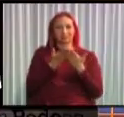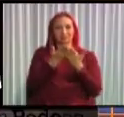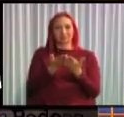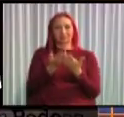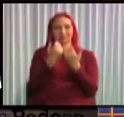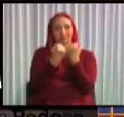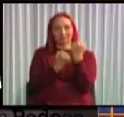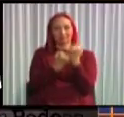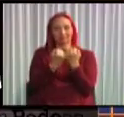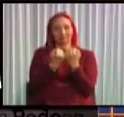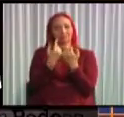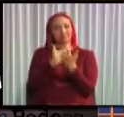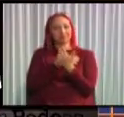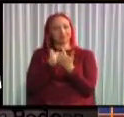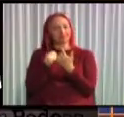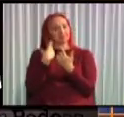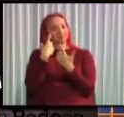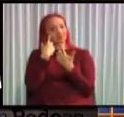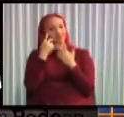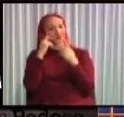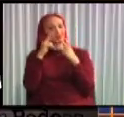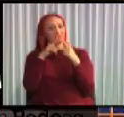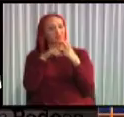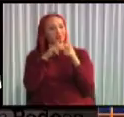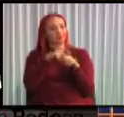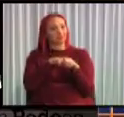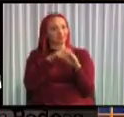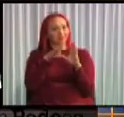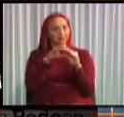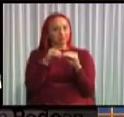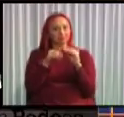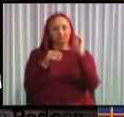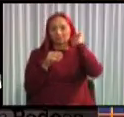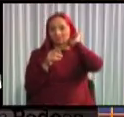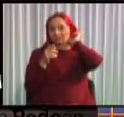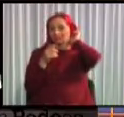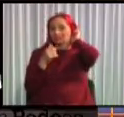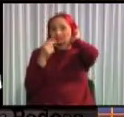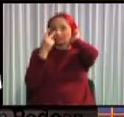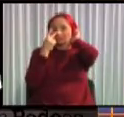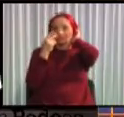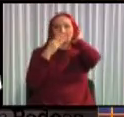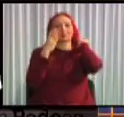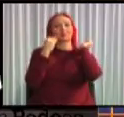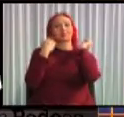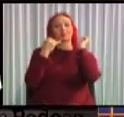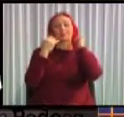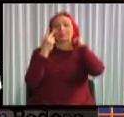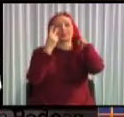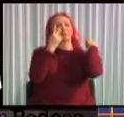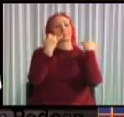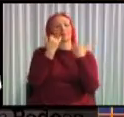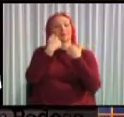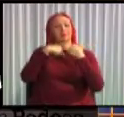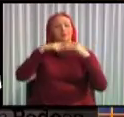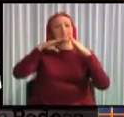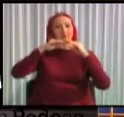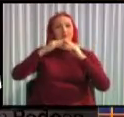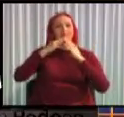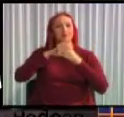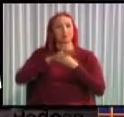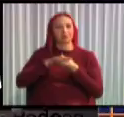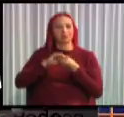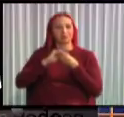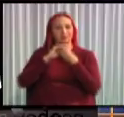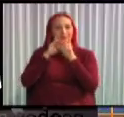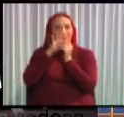carrito de esos. Me encantaría conocer en esta noche y al padre o abuelo que me llame en esta noche y que me